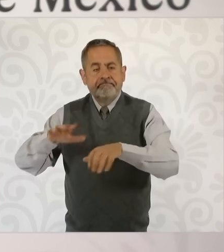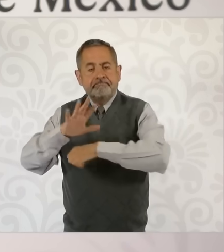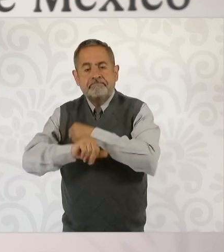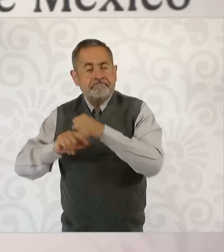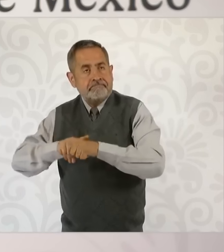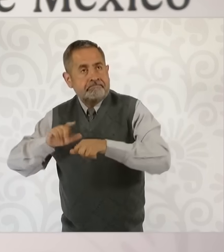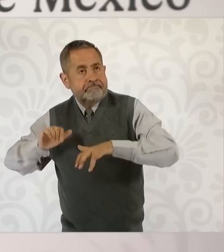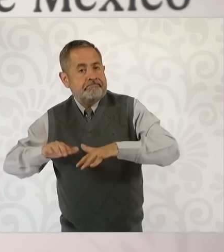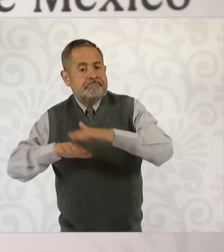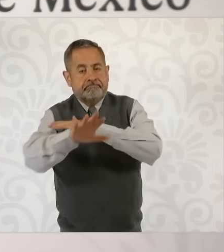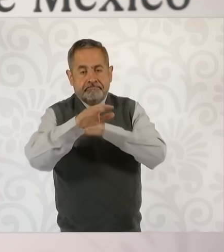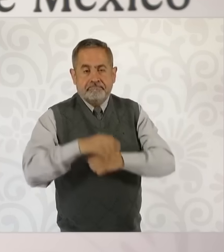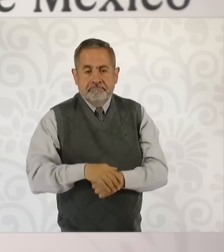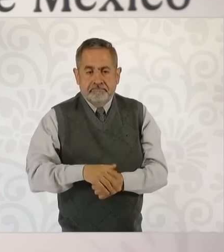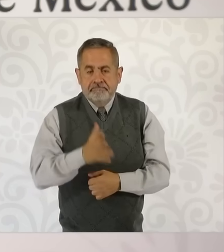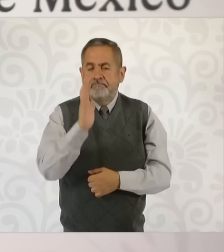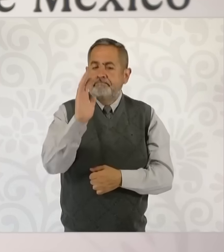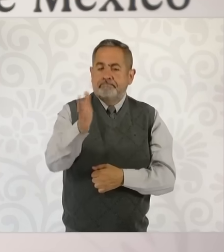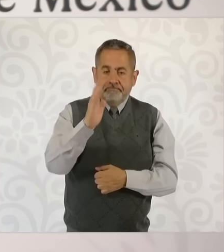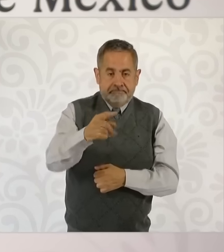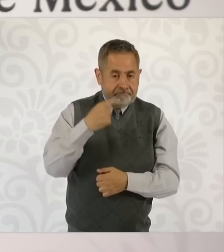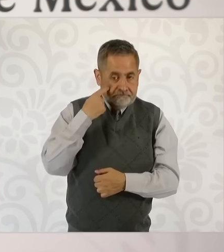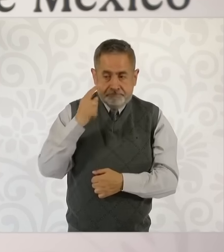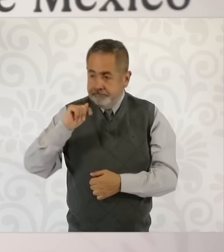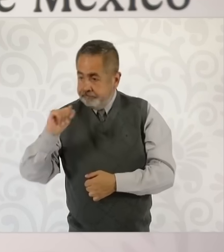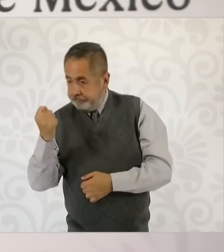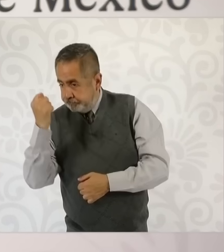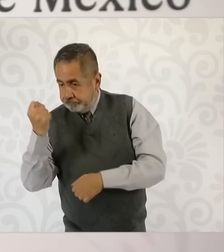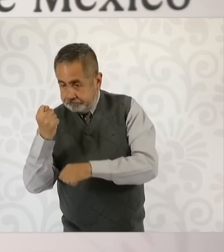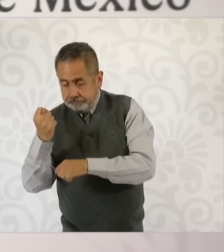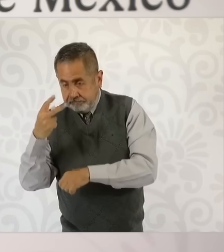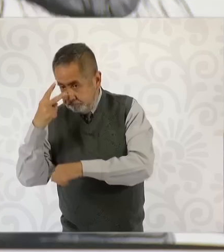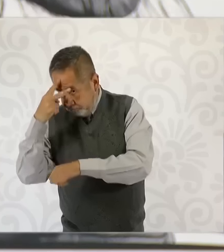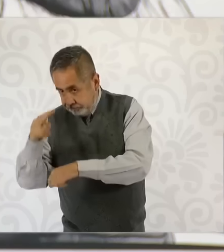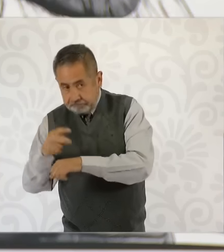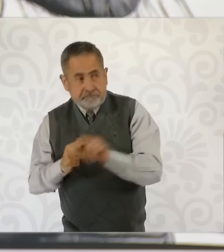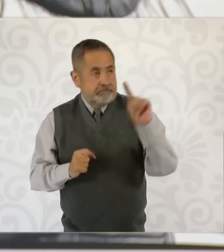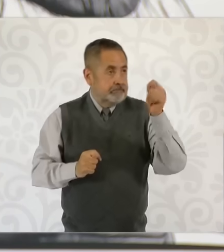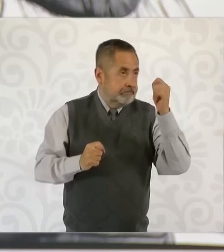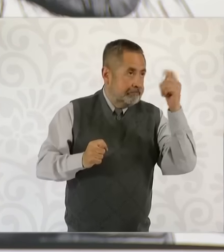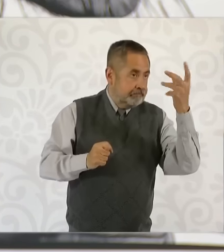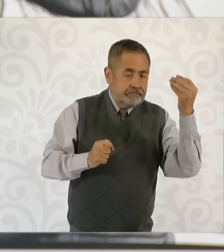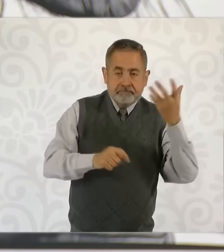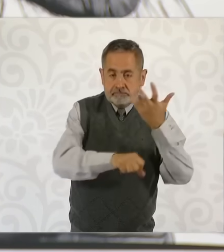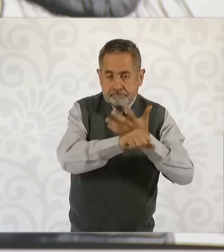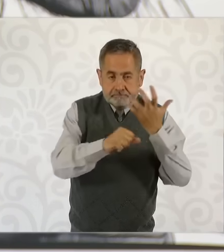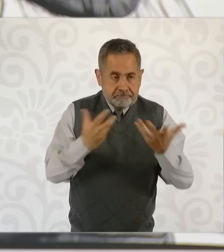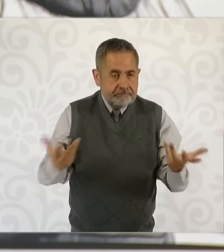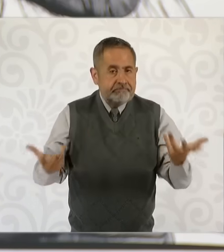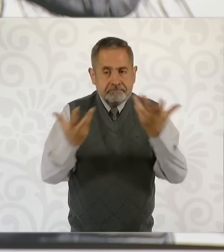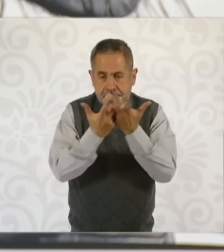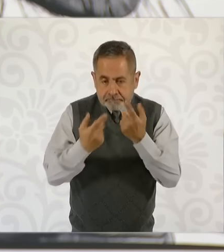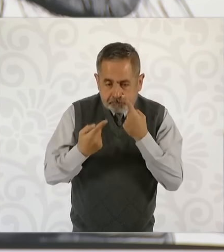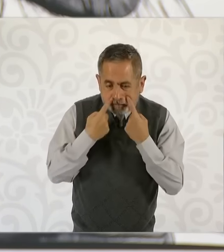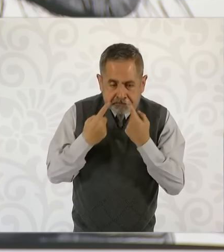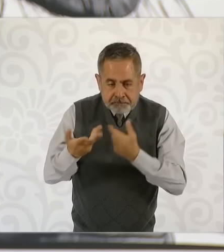los técnicos de Estados Unidos y nuestros técnicos ya se pusieron de acuerdo de cómo evitar que la plaga llegue